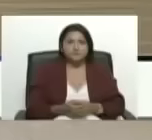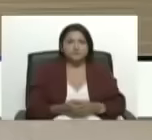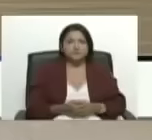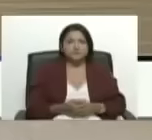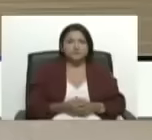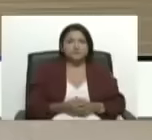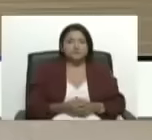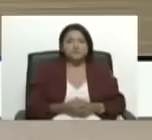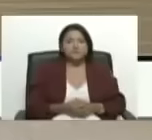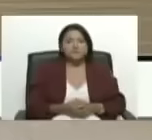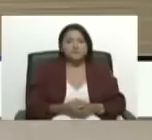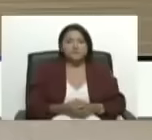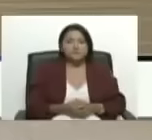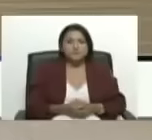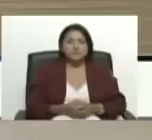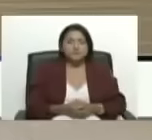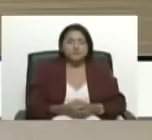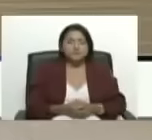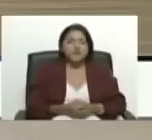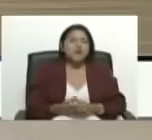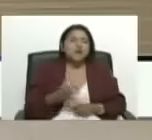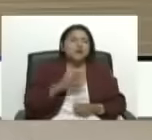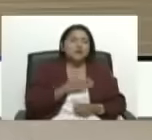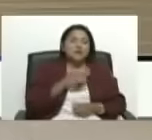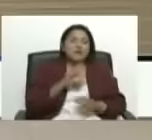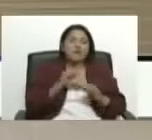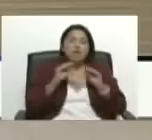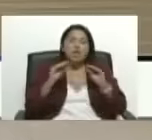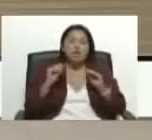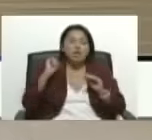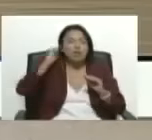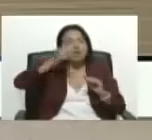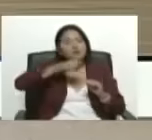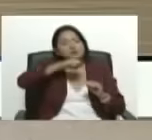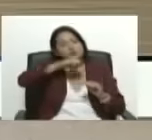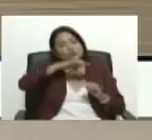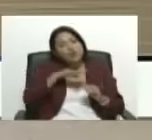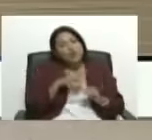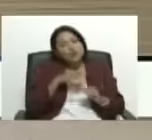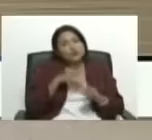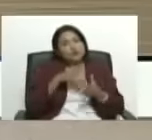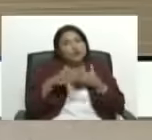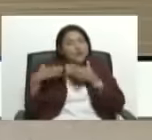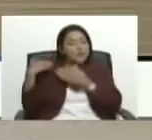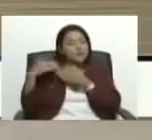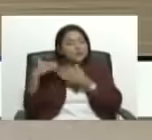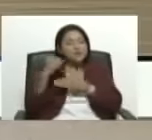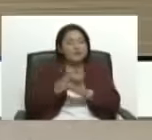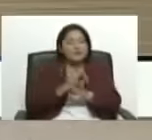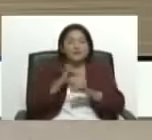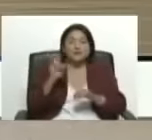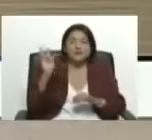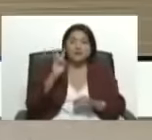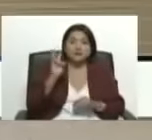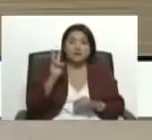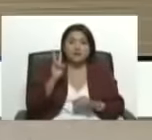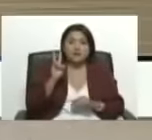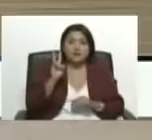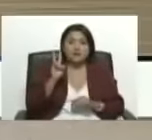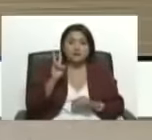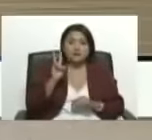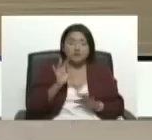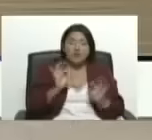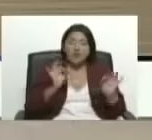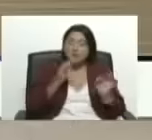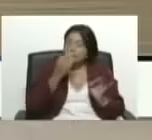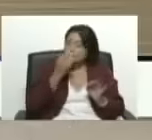a la historia de siglos, como fue nuestro proceso por la independencia nacional, podríamos irnos a nuestra historia más